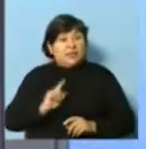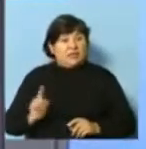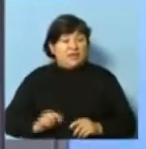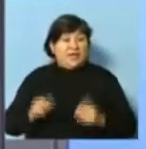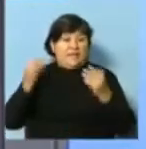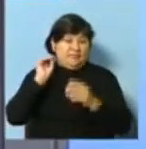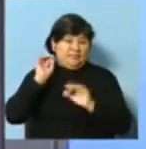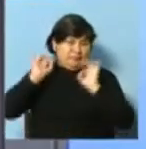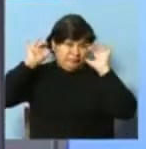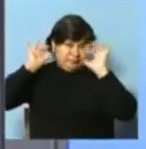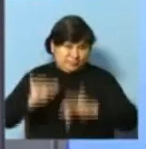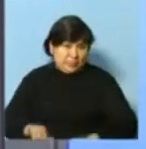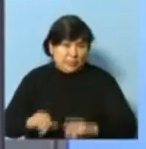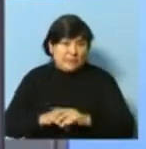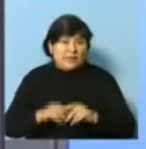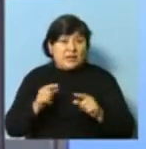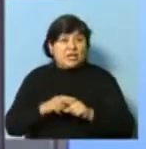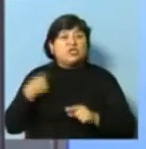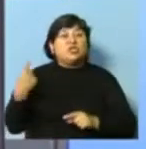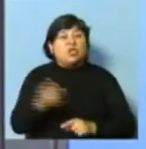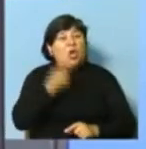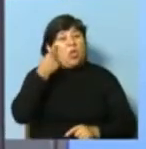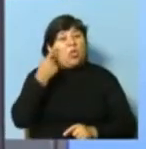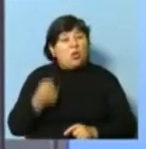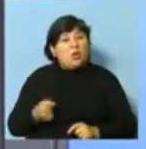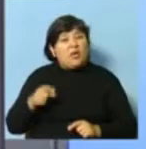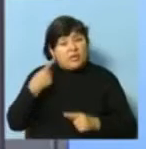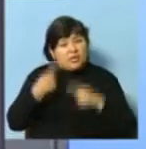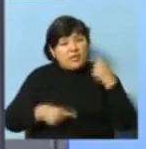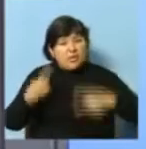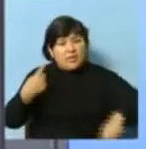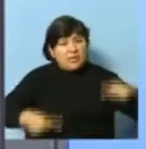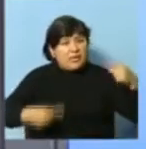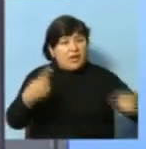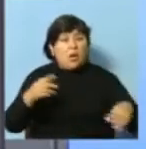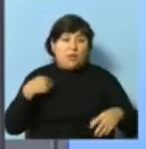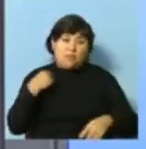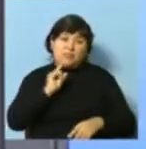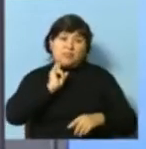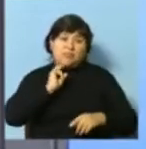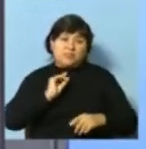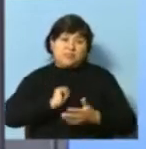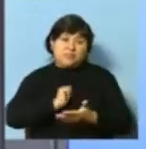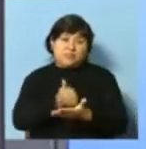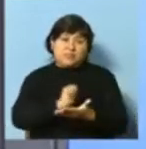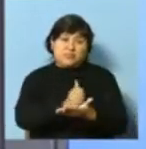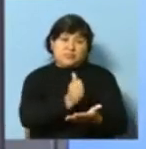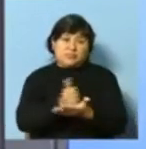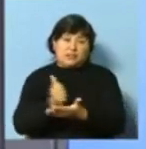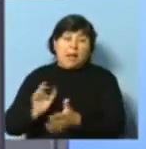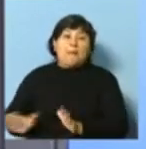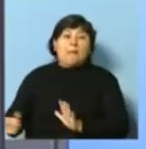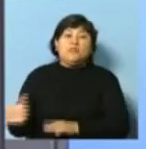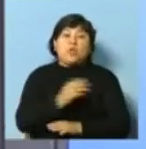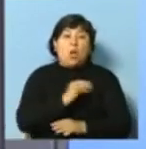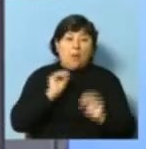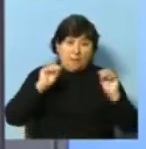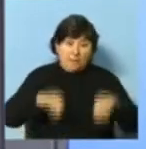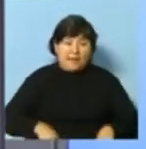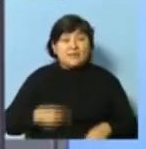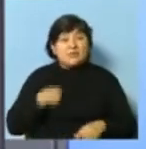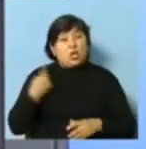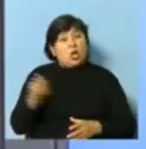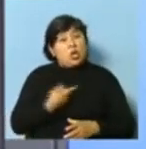bueno todas estas cuestiones tienen que ver con que participar más e incluirlo también con programas